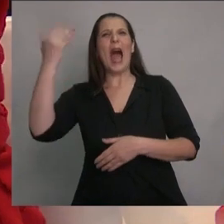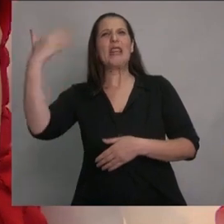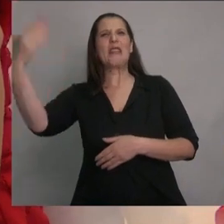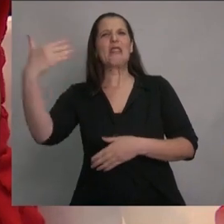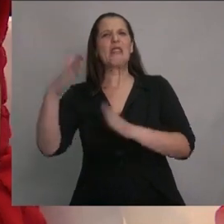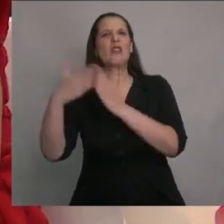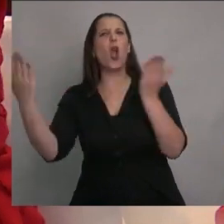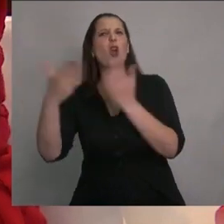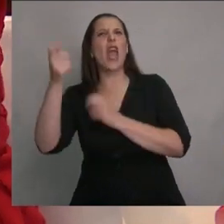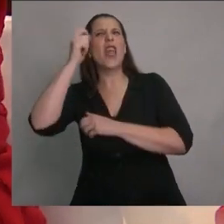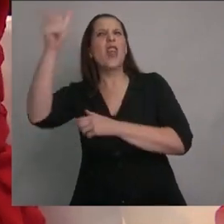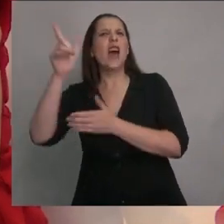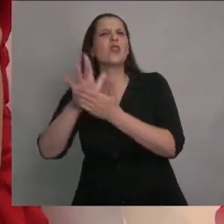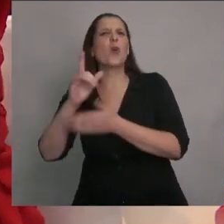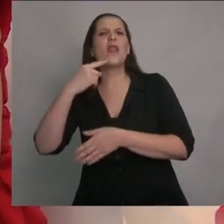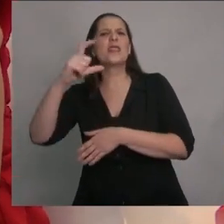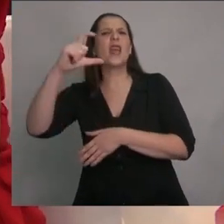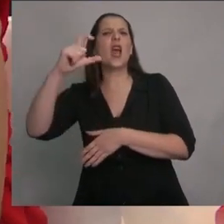creo que hay un complot